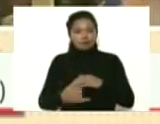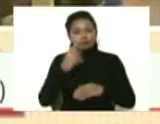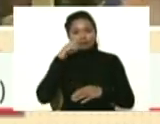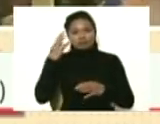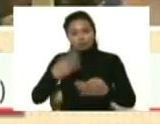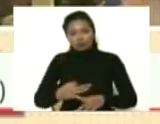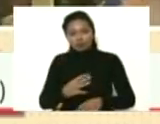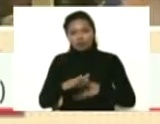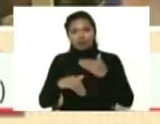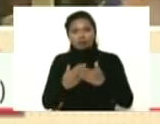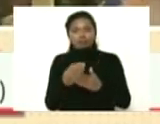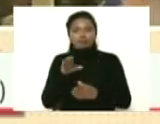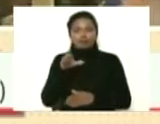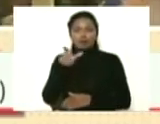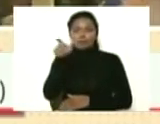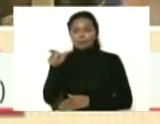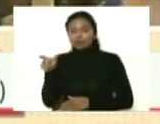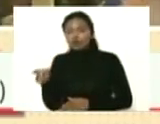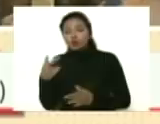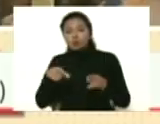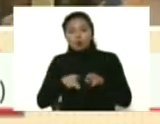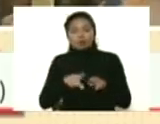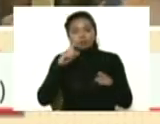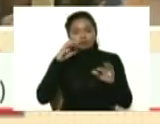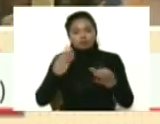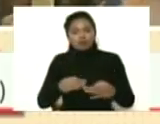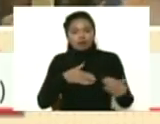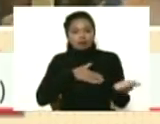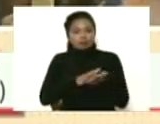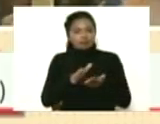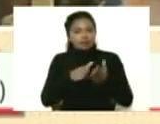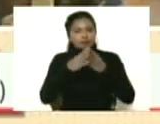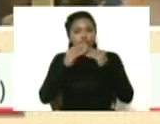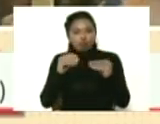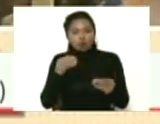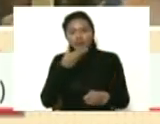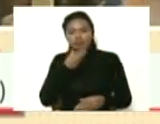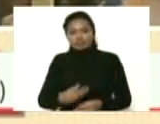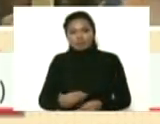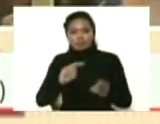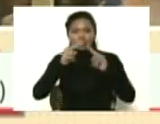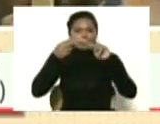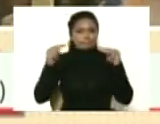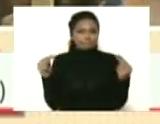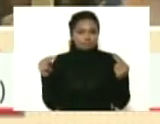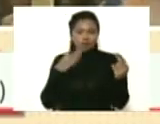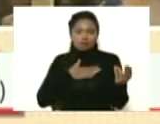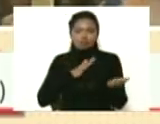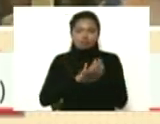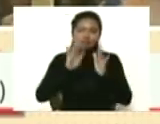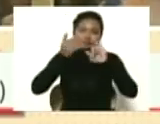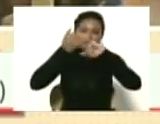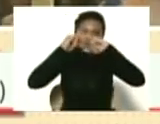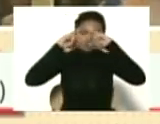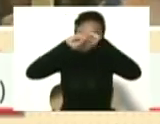seguridad ciudadana, seguridad nacional, para garantizar navidades en paz y